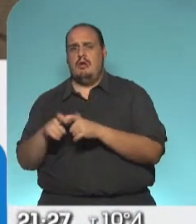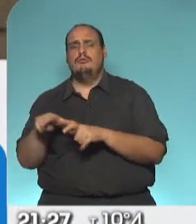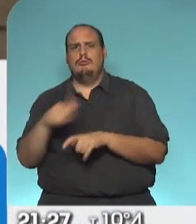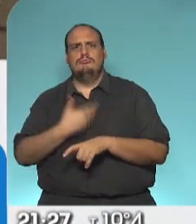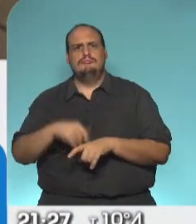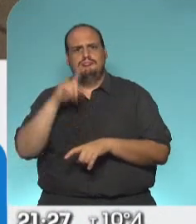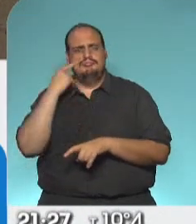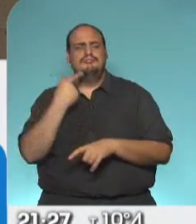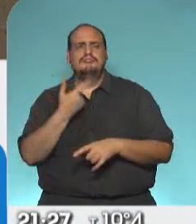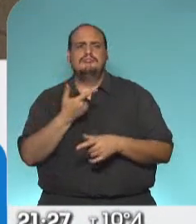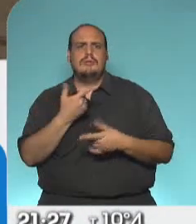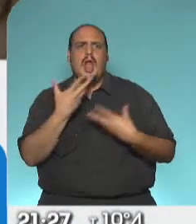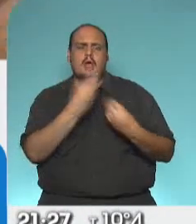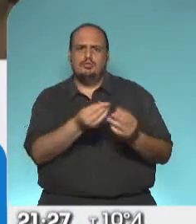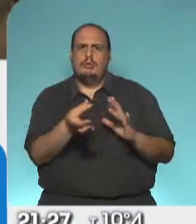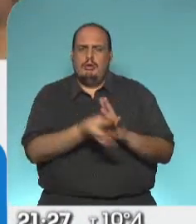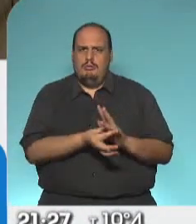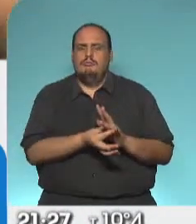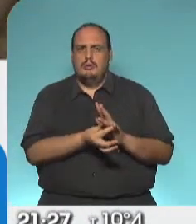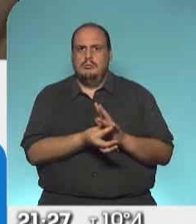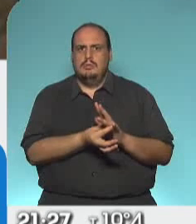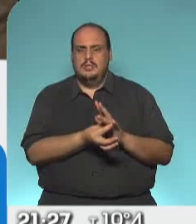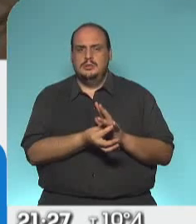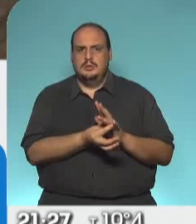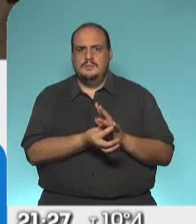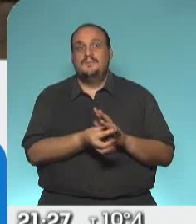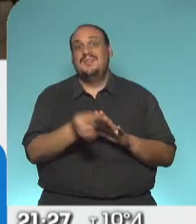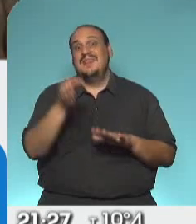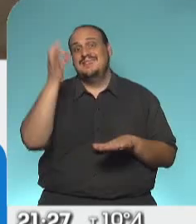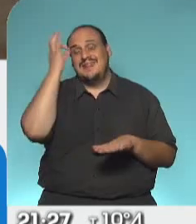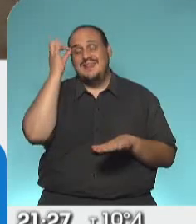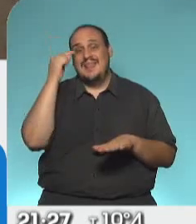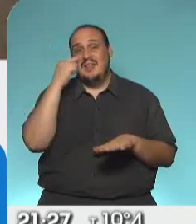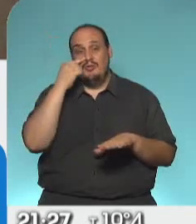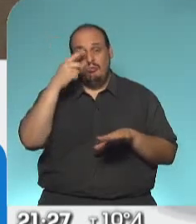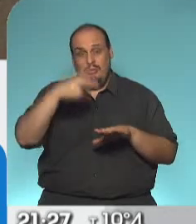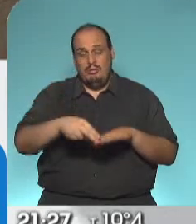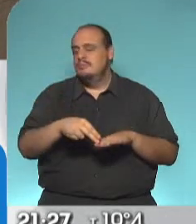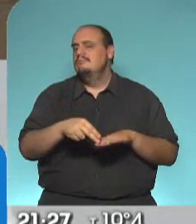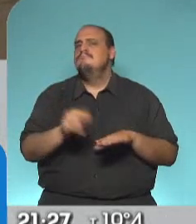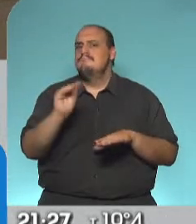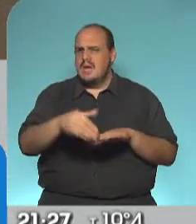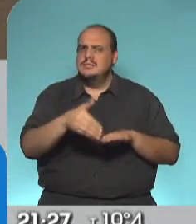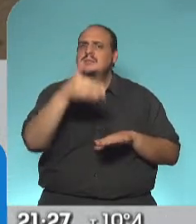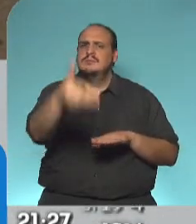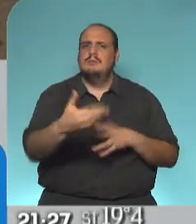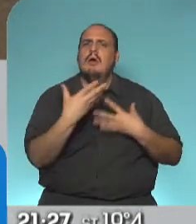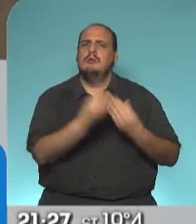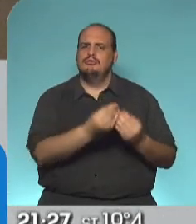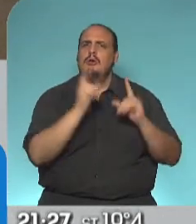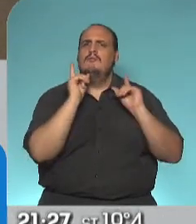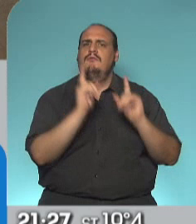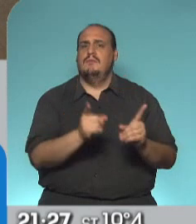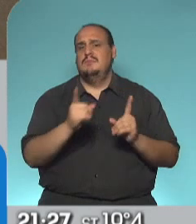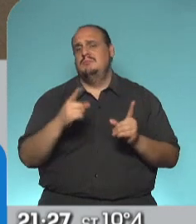a extender esta ayuda por ahí más allá del 30 de junio que lo que está marcando hoy el decreto que está